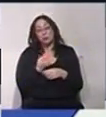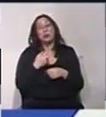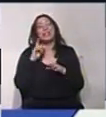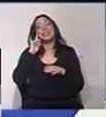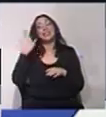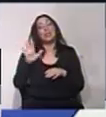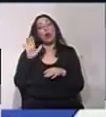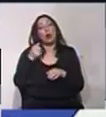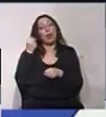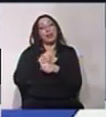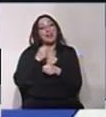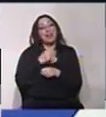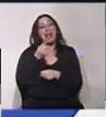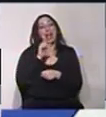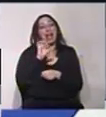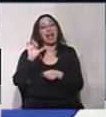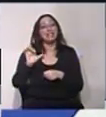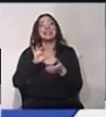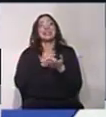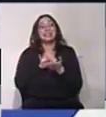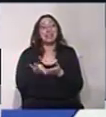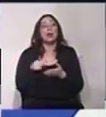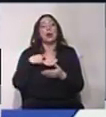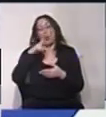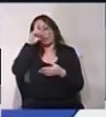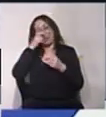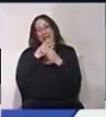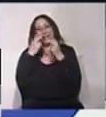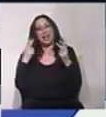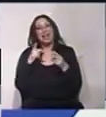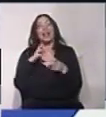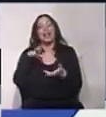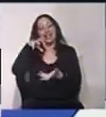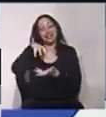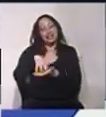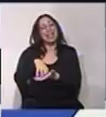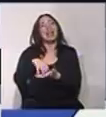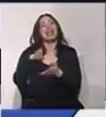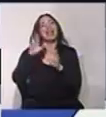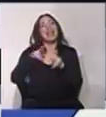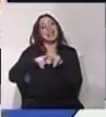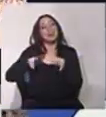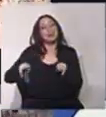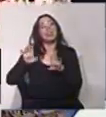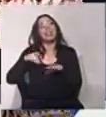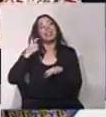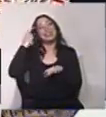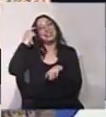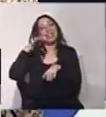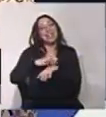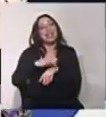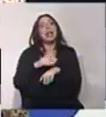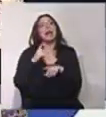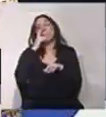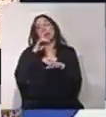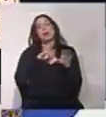que trabajamos en ACE, en los servicios, yo en un hospital general con una sala de internación psiquiátrica, y estoy hablando que en 1990